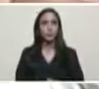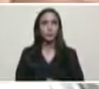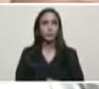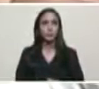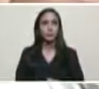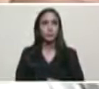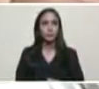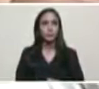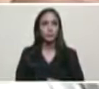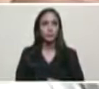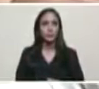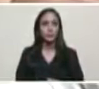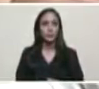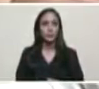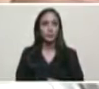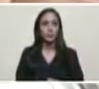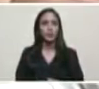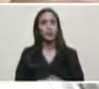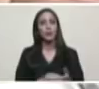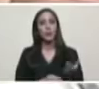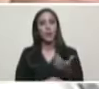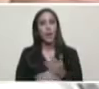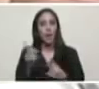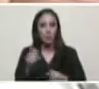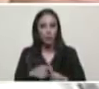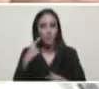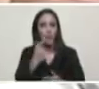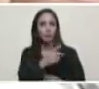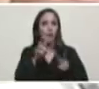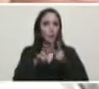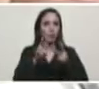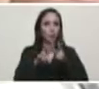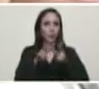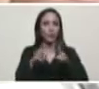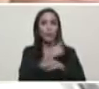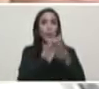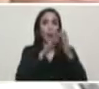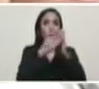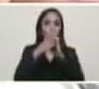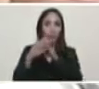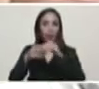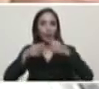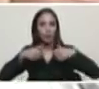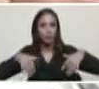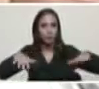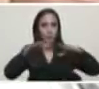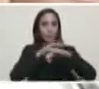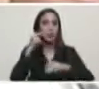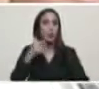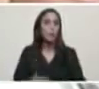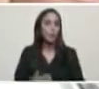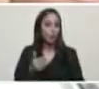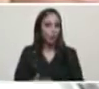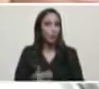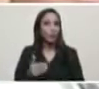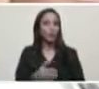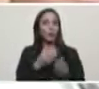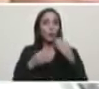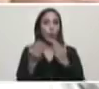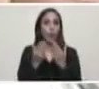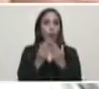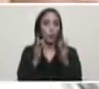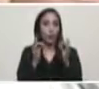la ruta agrot turística de los urbanismos de la gran misión vivienda a las comunidades muy importante profe a través de las escuelas